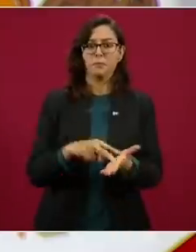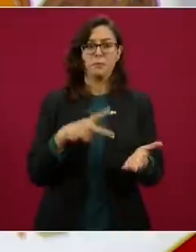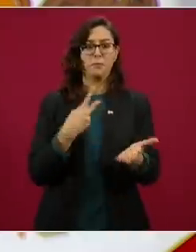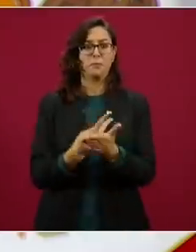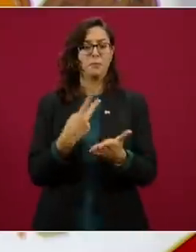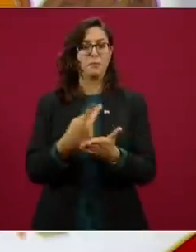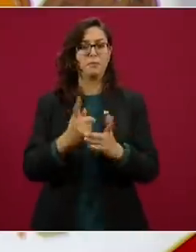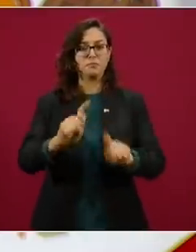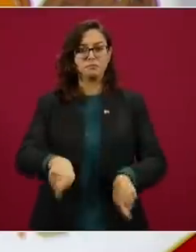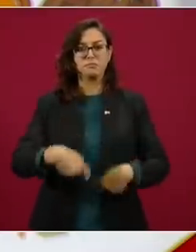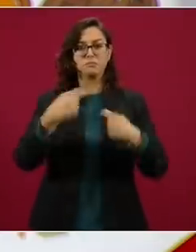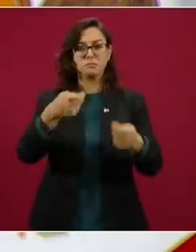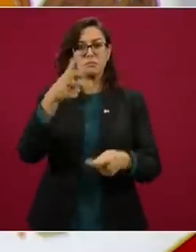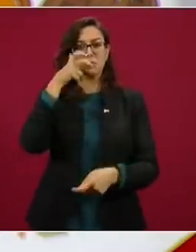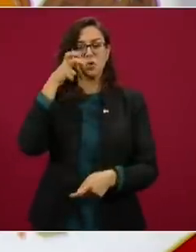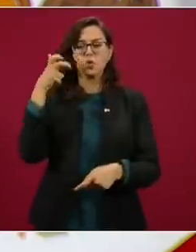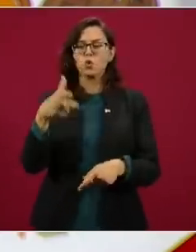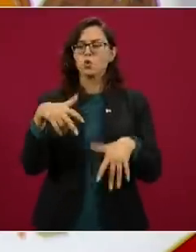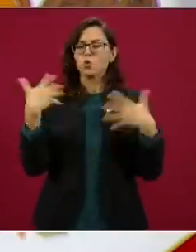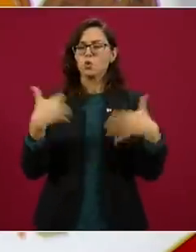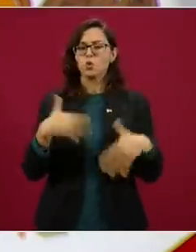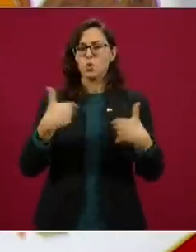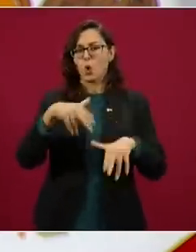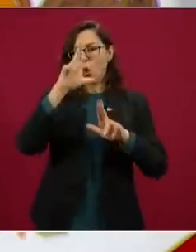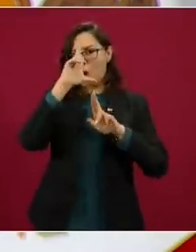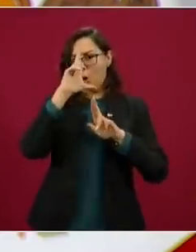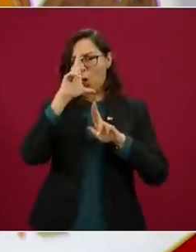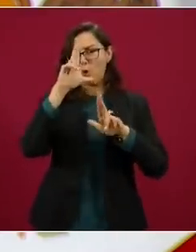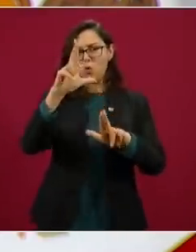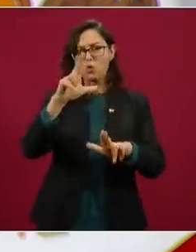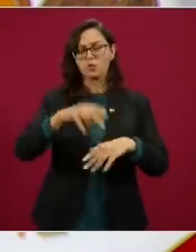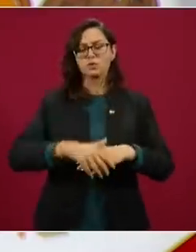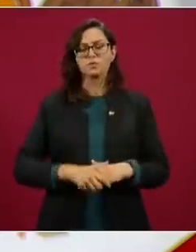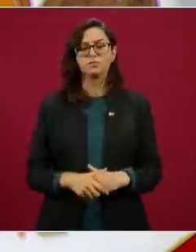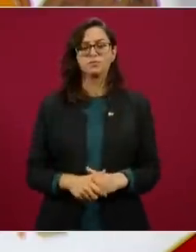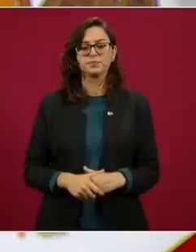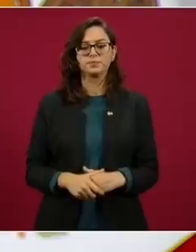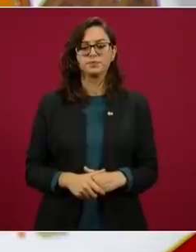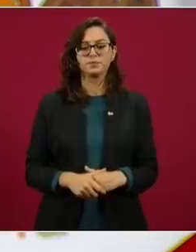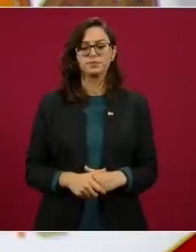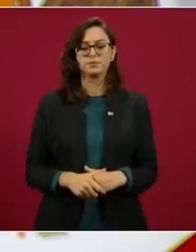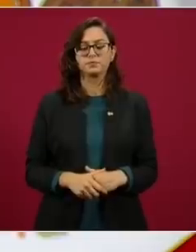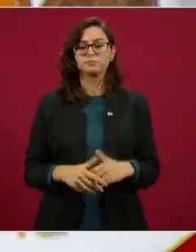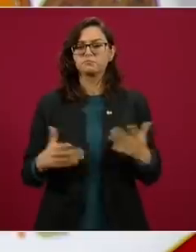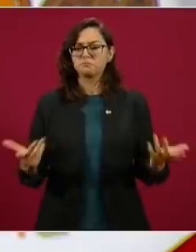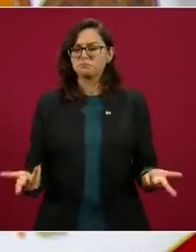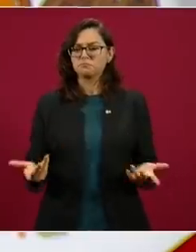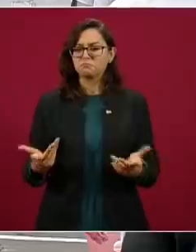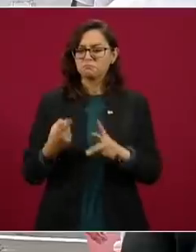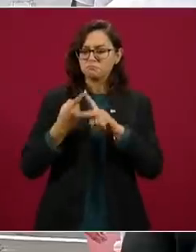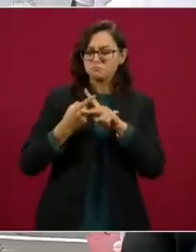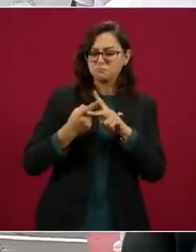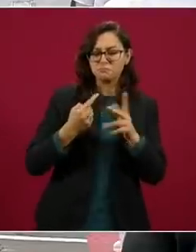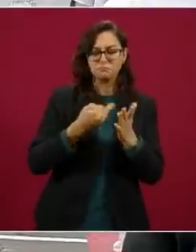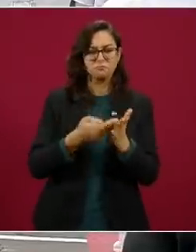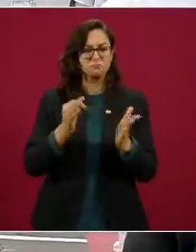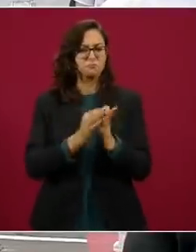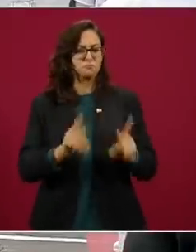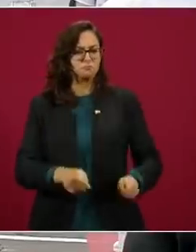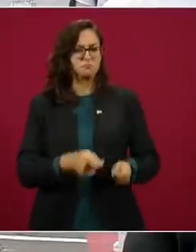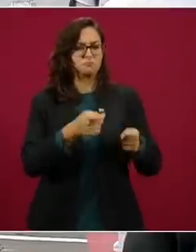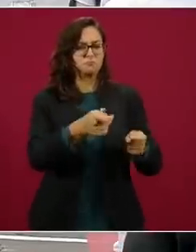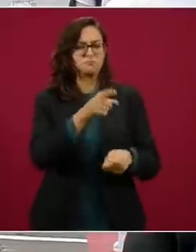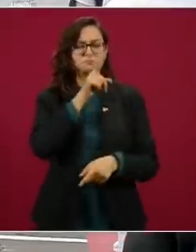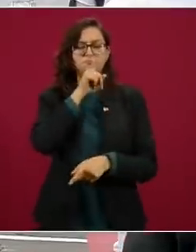miguel hidalgo el cálculo no hace al héroe desde un cardenal y escritor